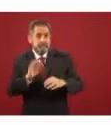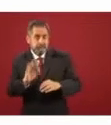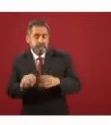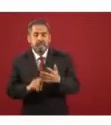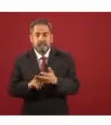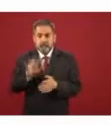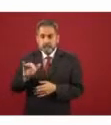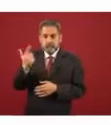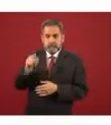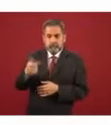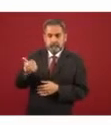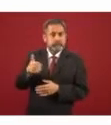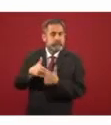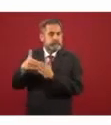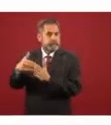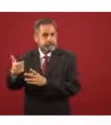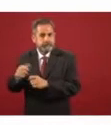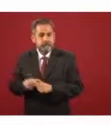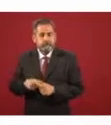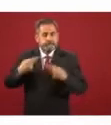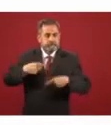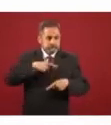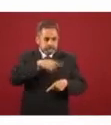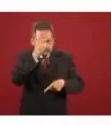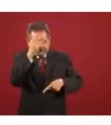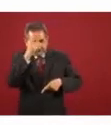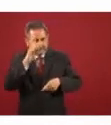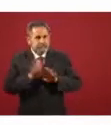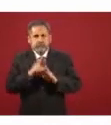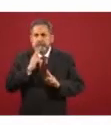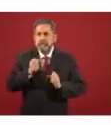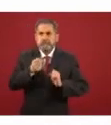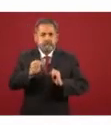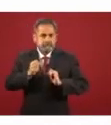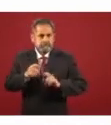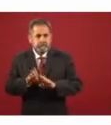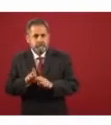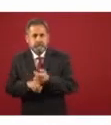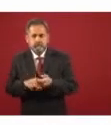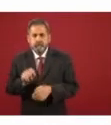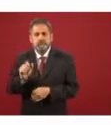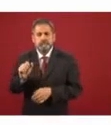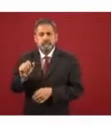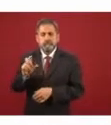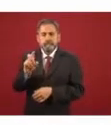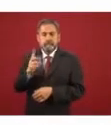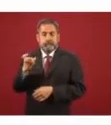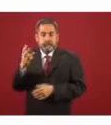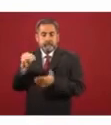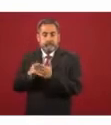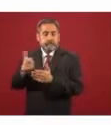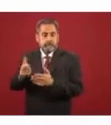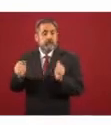millones de pesos, el adiestramiento, 300 mil pesos, y la actualización de software, 18 millones de pesos. Esto da